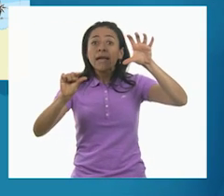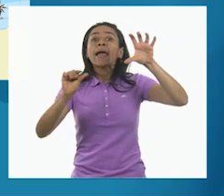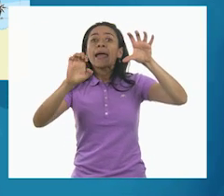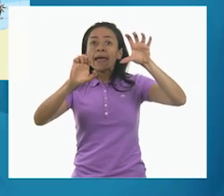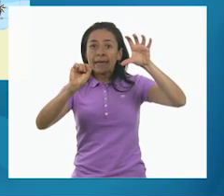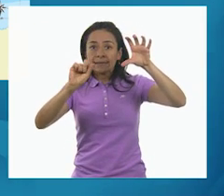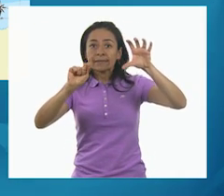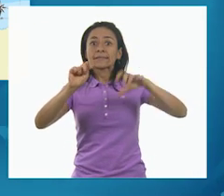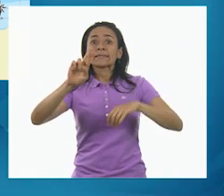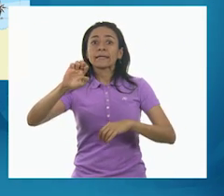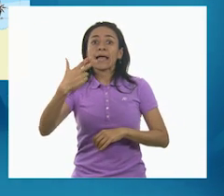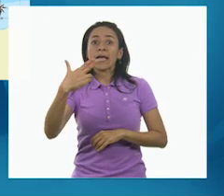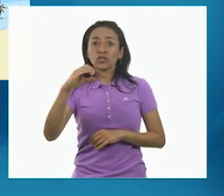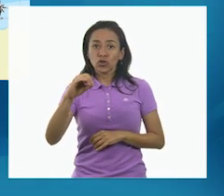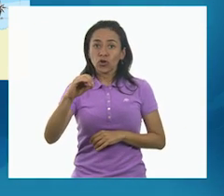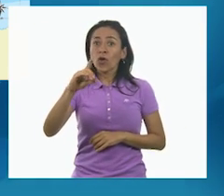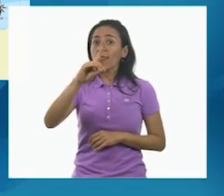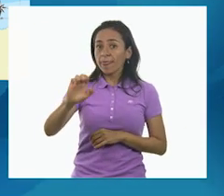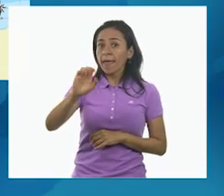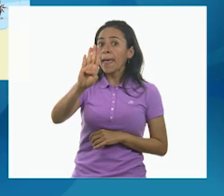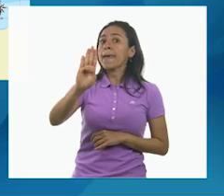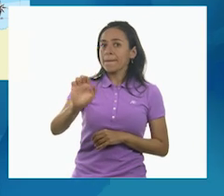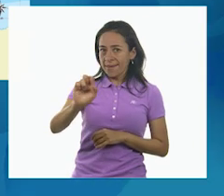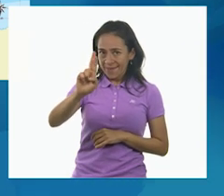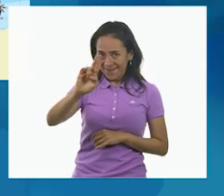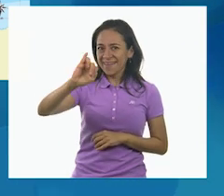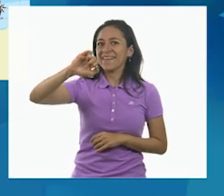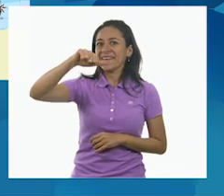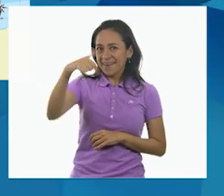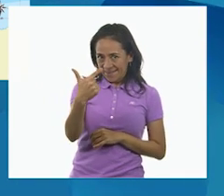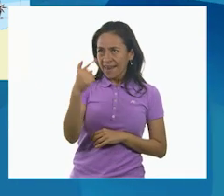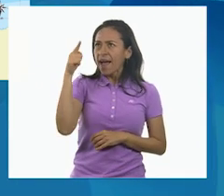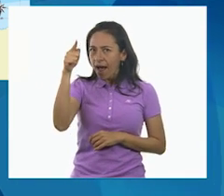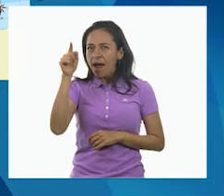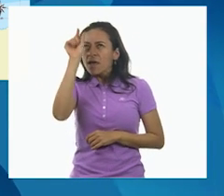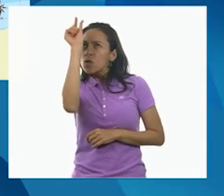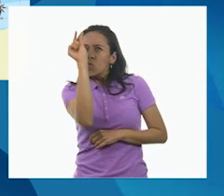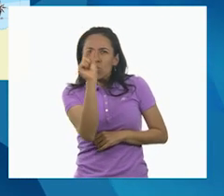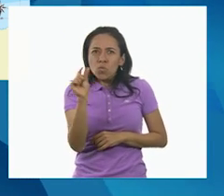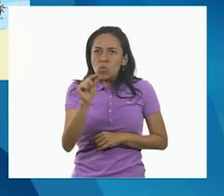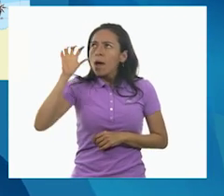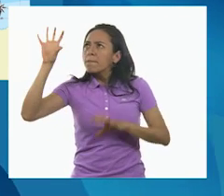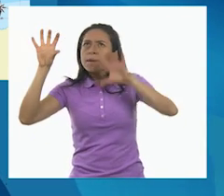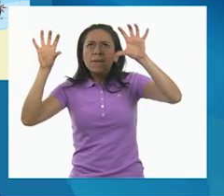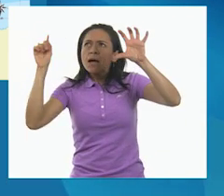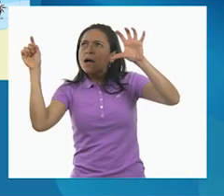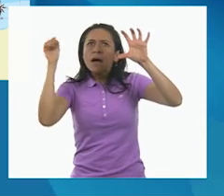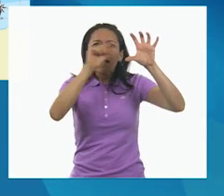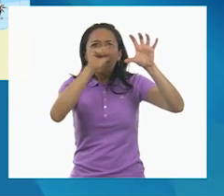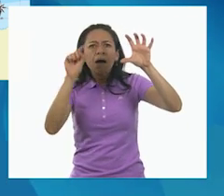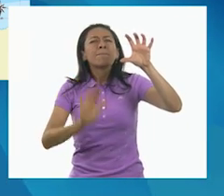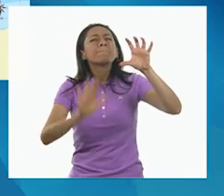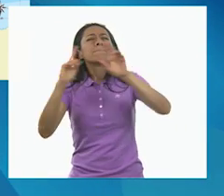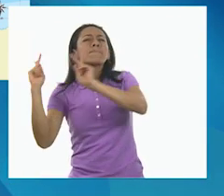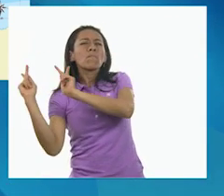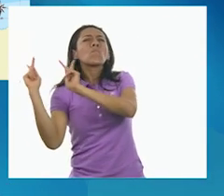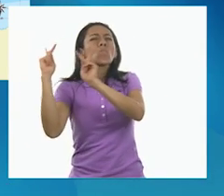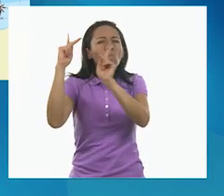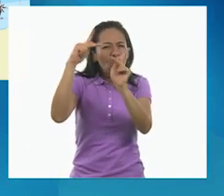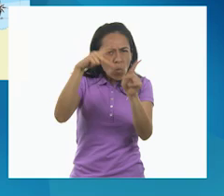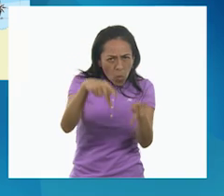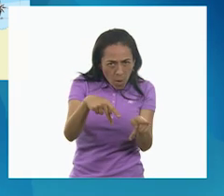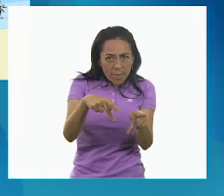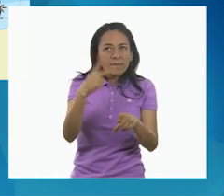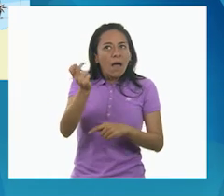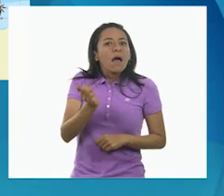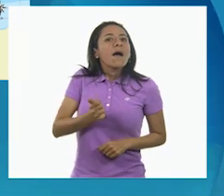hizo una especie como de puente. Y en ese puente pudieron llegar los primeros pobladores, que además ellos sin